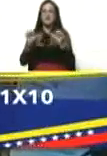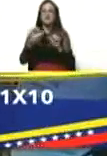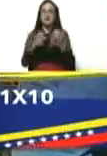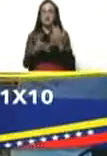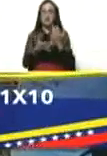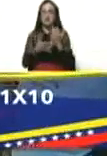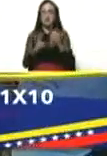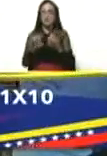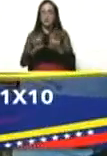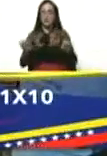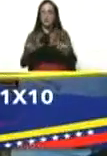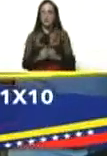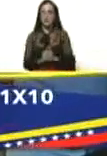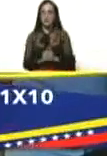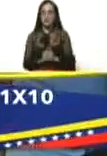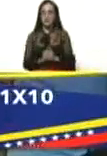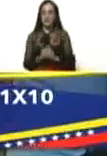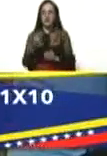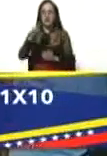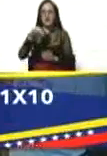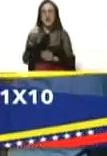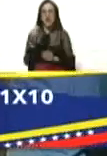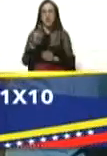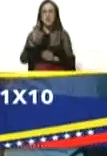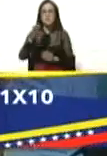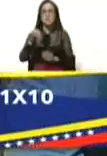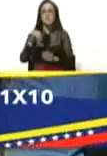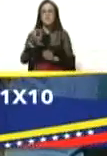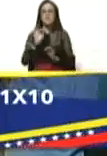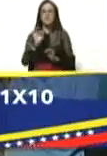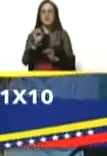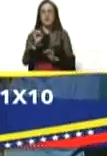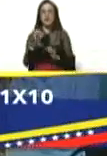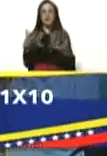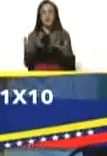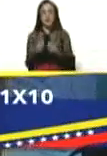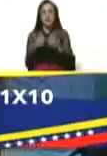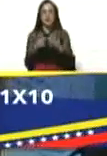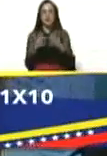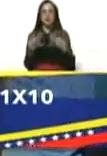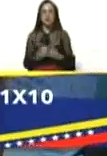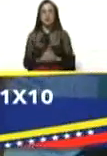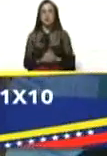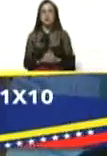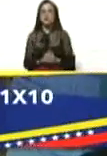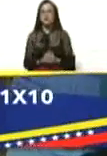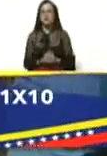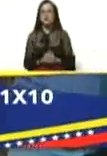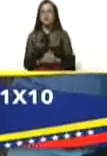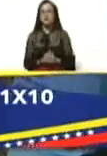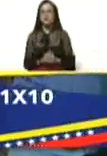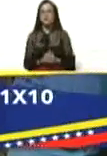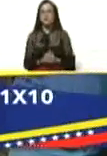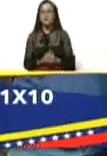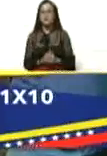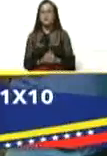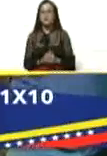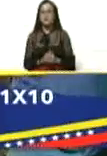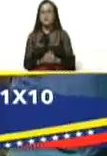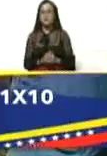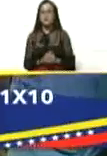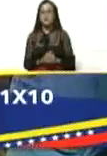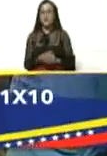y Educación. Y Naún Fernández. Excelente. Bueno, estamos todos, lo que tenemos que estar. Y esta unidad está